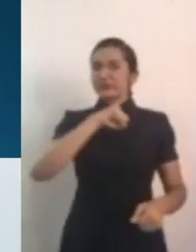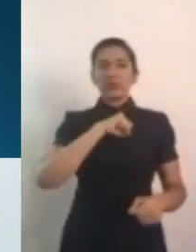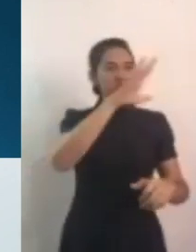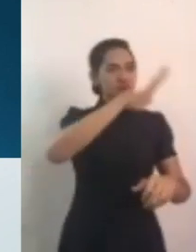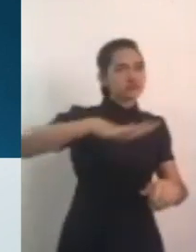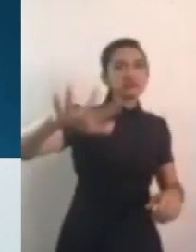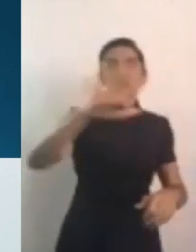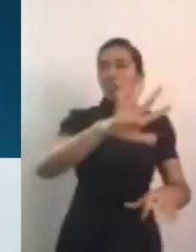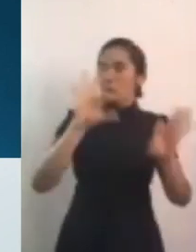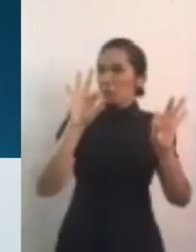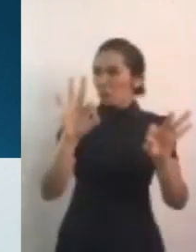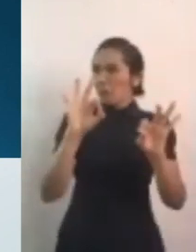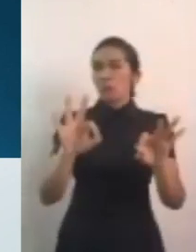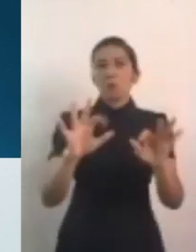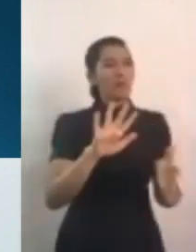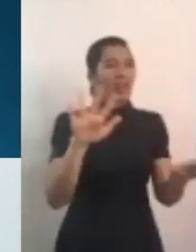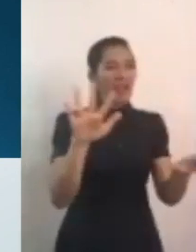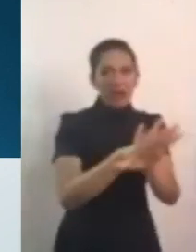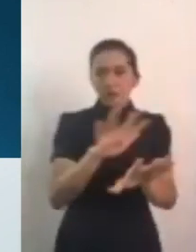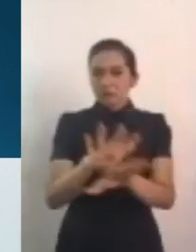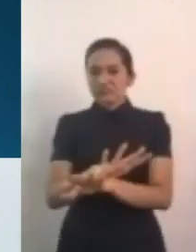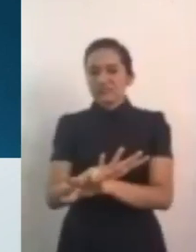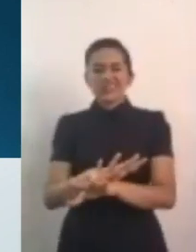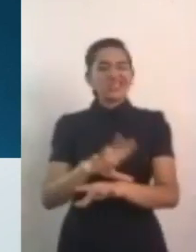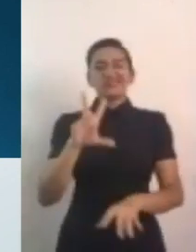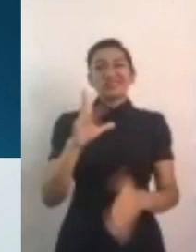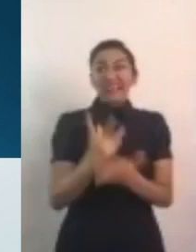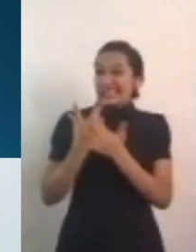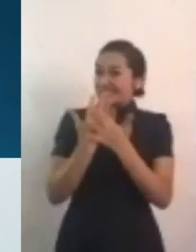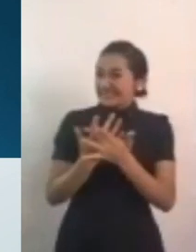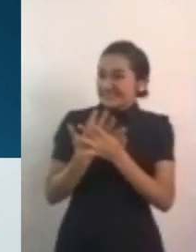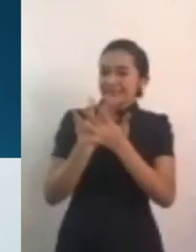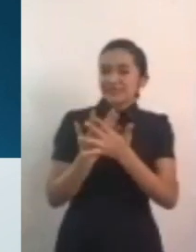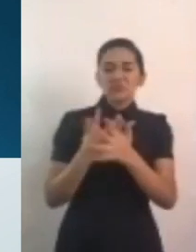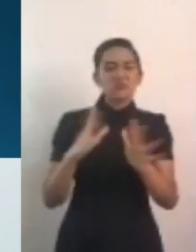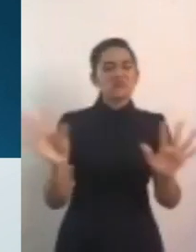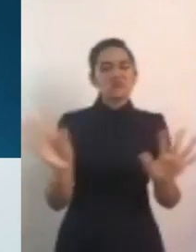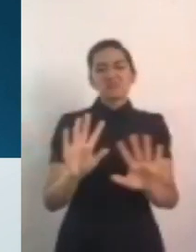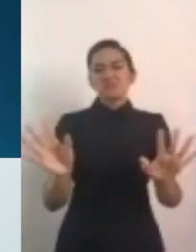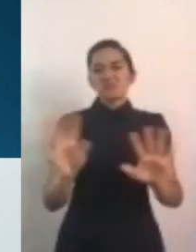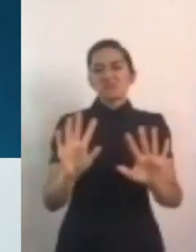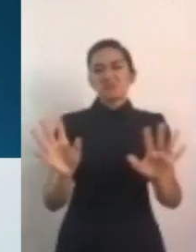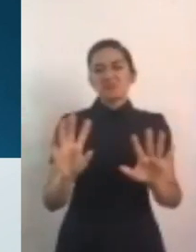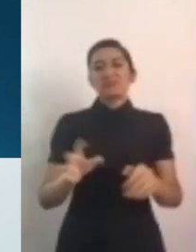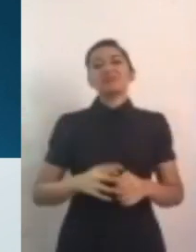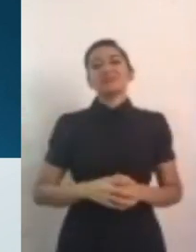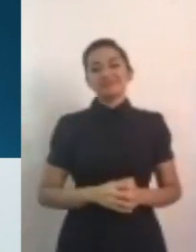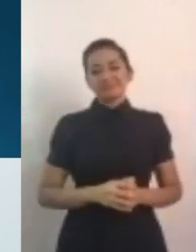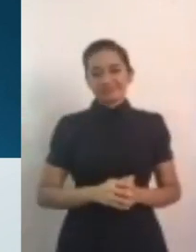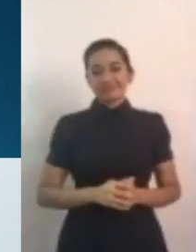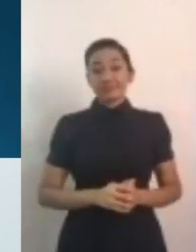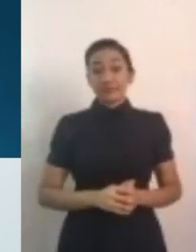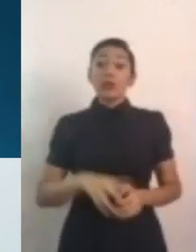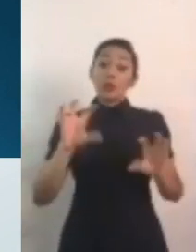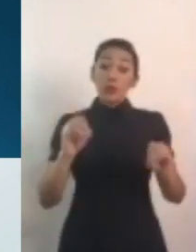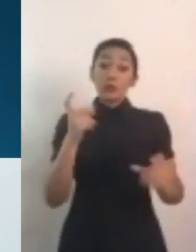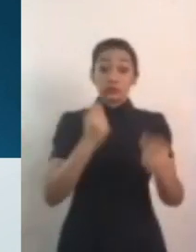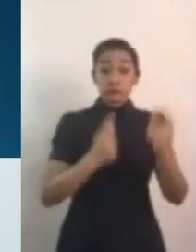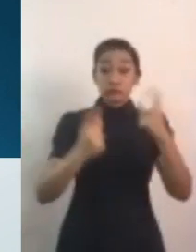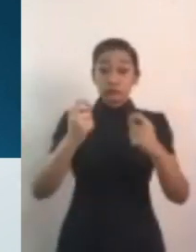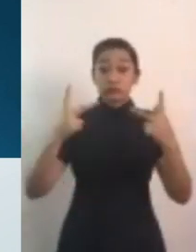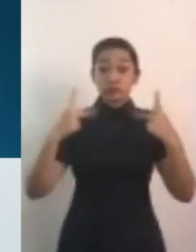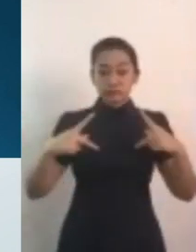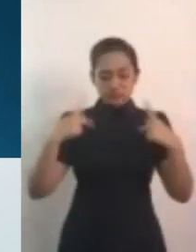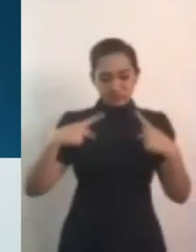casi siempre, normalmente, viene acompañada por creencias de catástrofe en el sentido de que ya